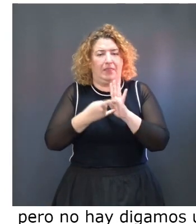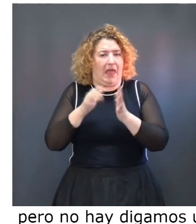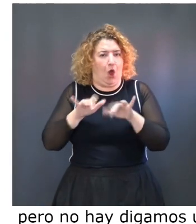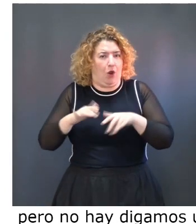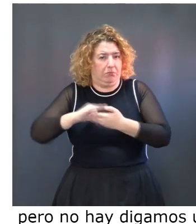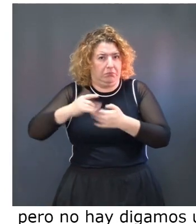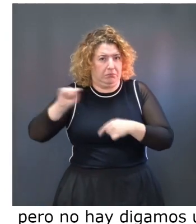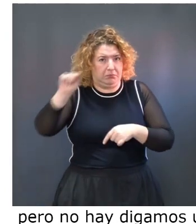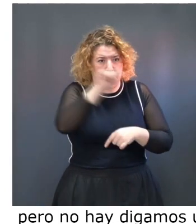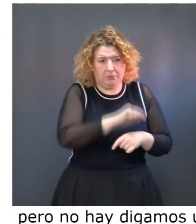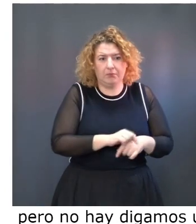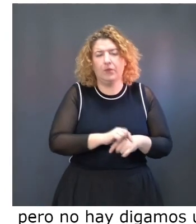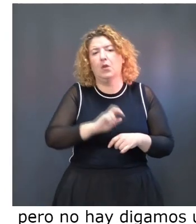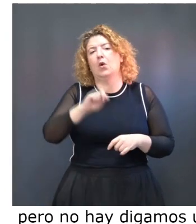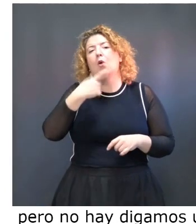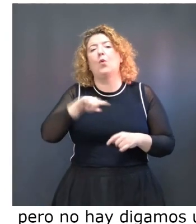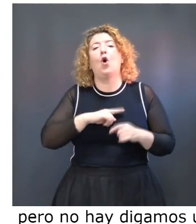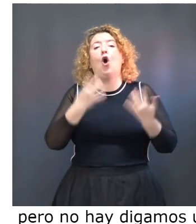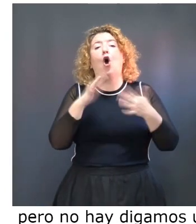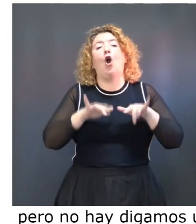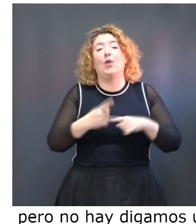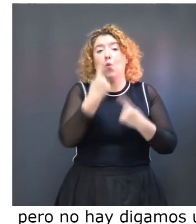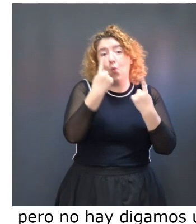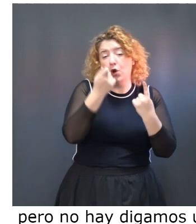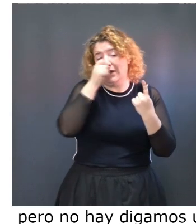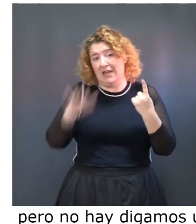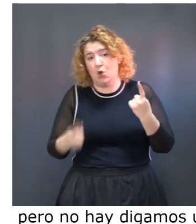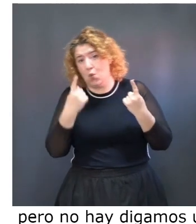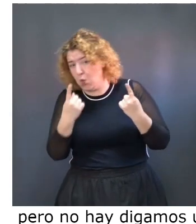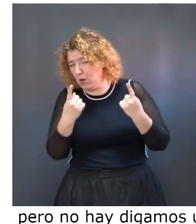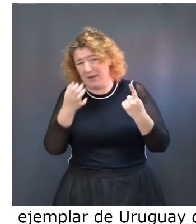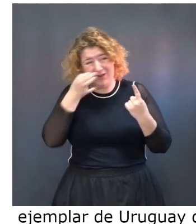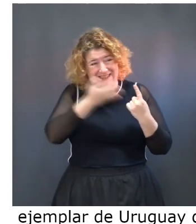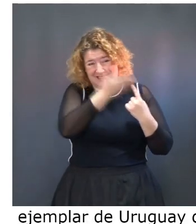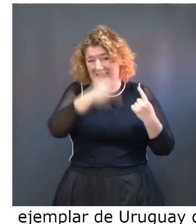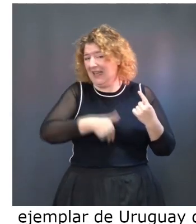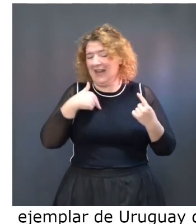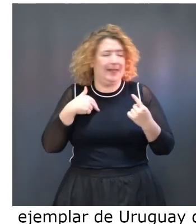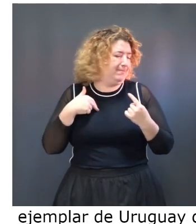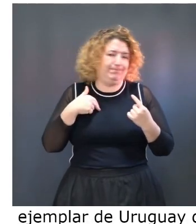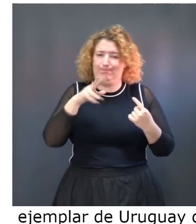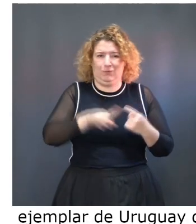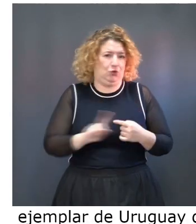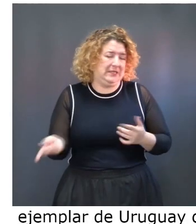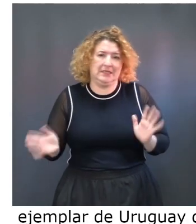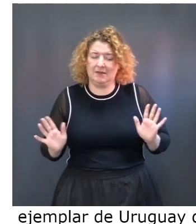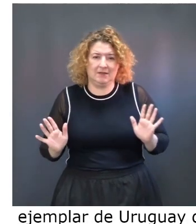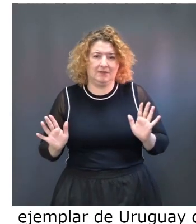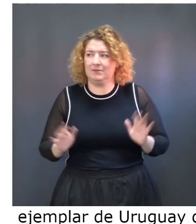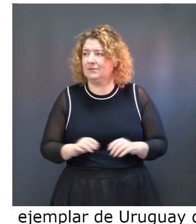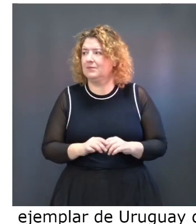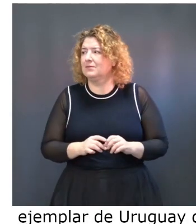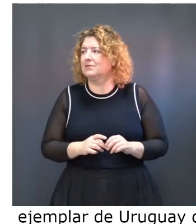que tienen programas de un computador un niño. No es la realidad generalizada de la región